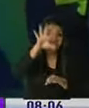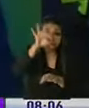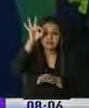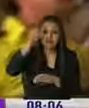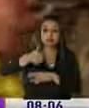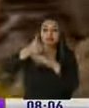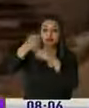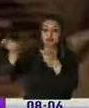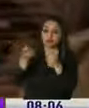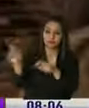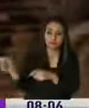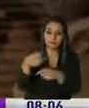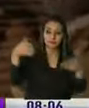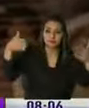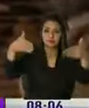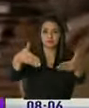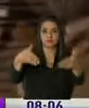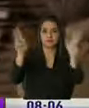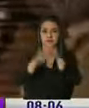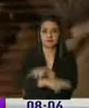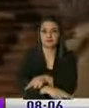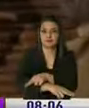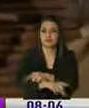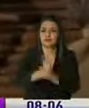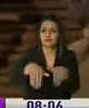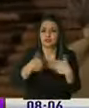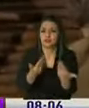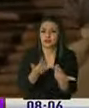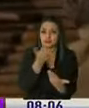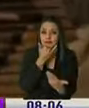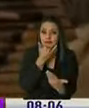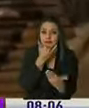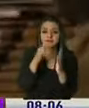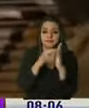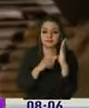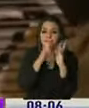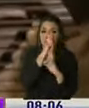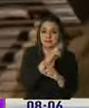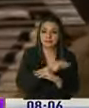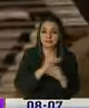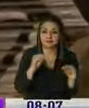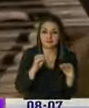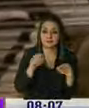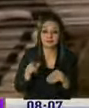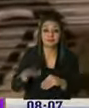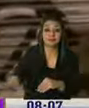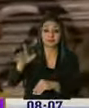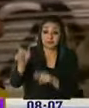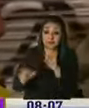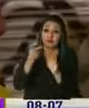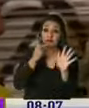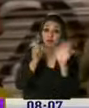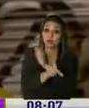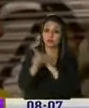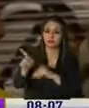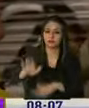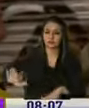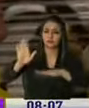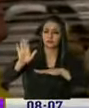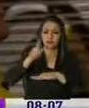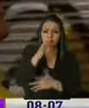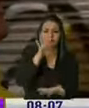de control enfocarse en los locales que trabajaban al filo del reglamento. El compromiso nuestro con la ciudadanía es garantizar la tranquilidad,